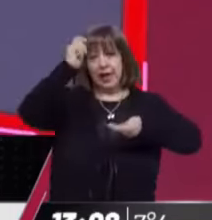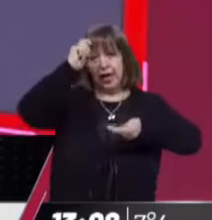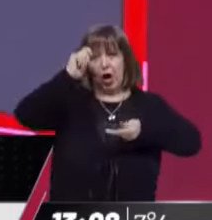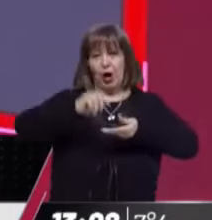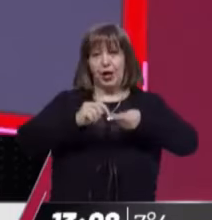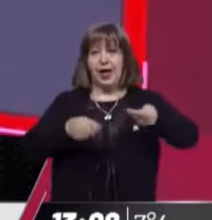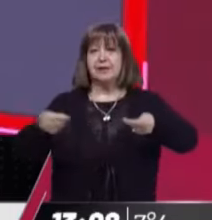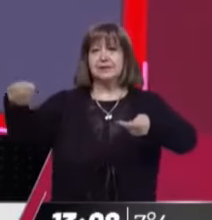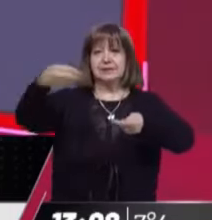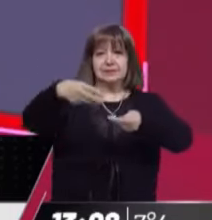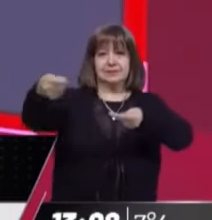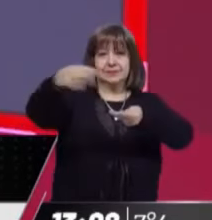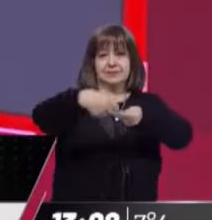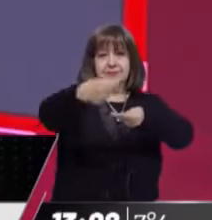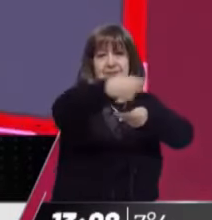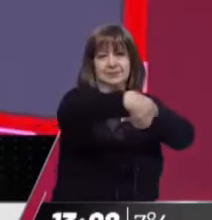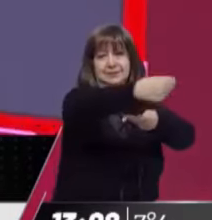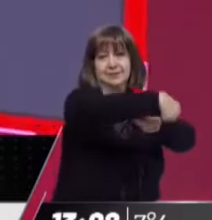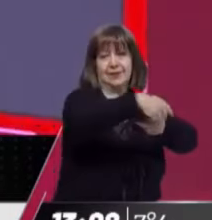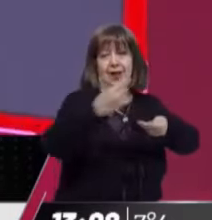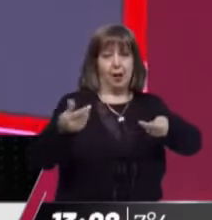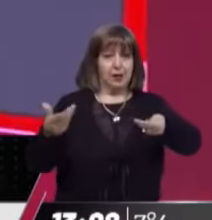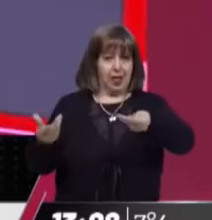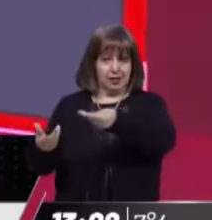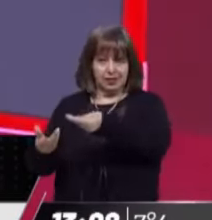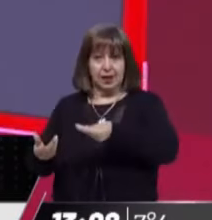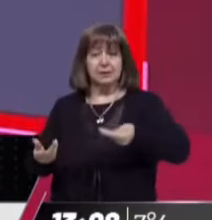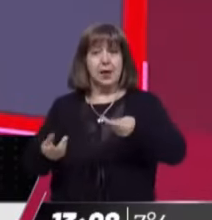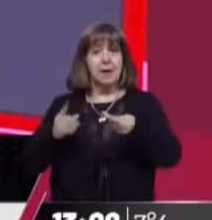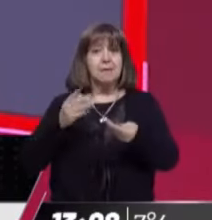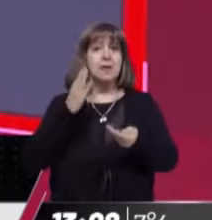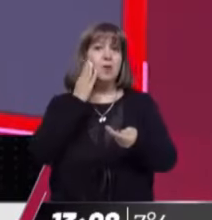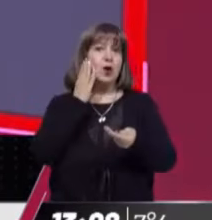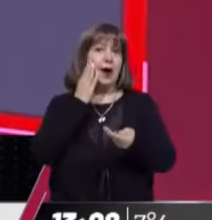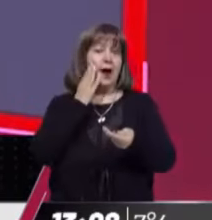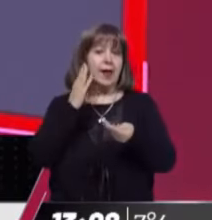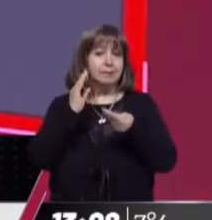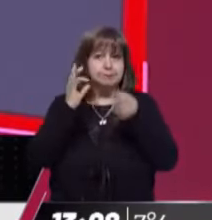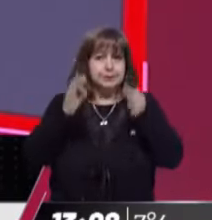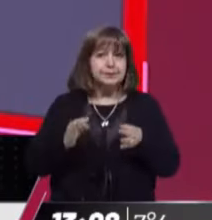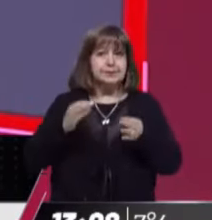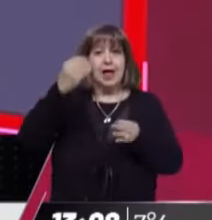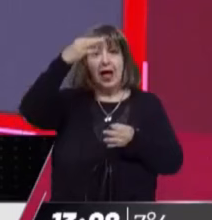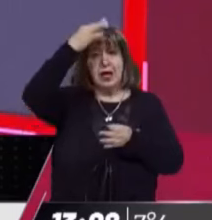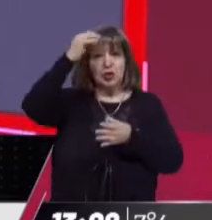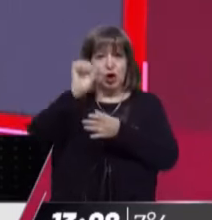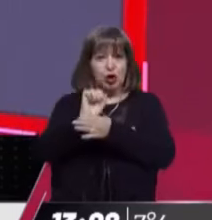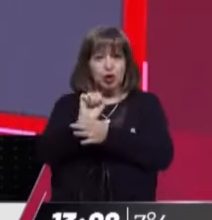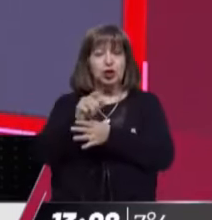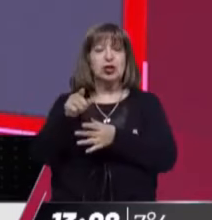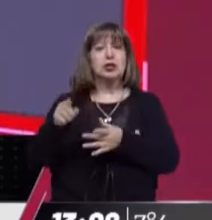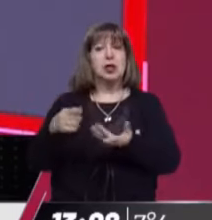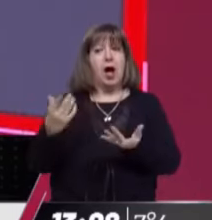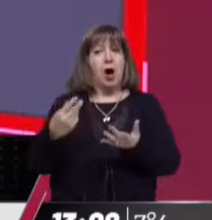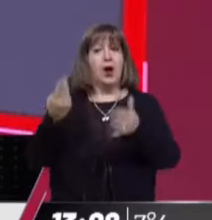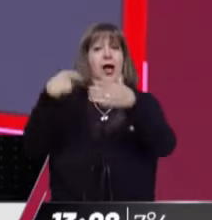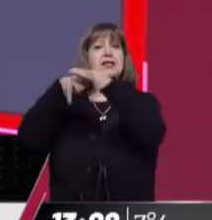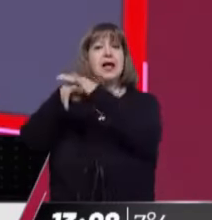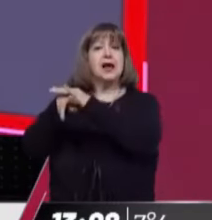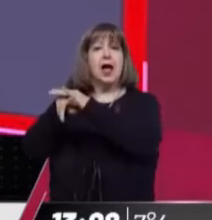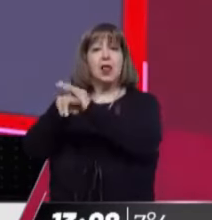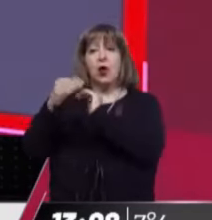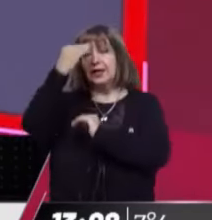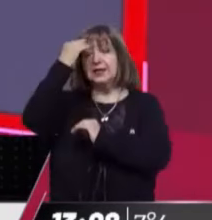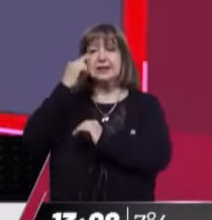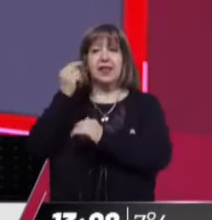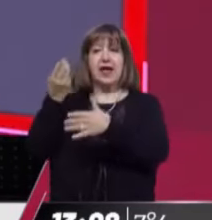actuando y recababa a la gorra, simplemente. Esa era toda su manera de subsistir. Hoy, internado desde hace